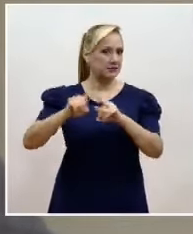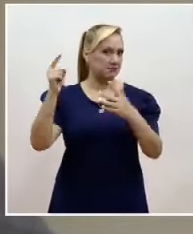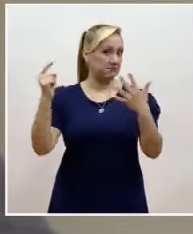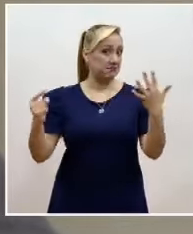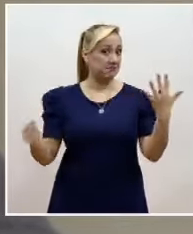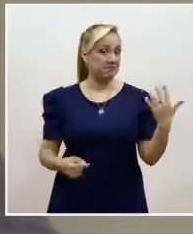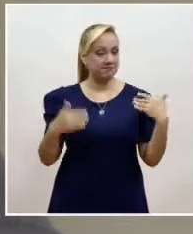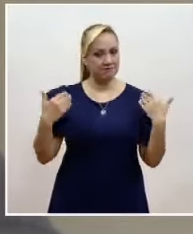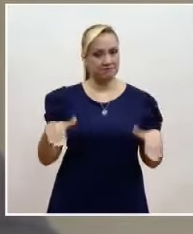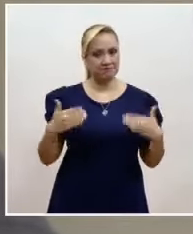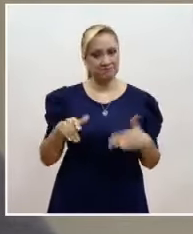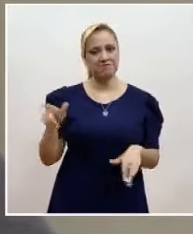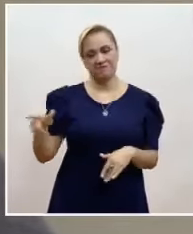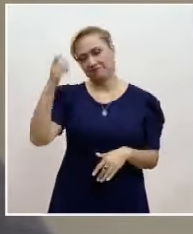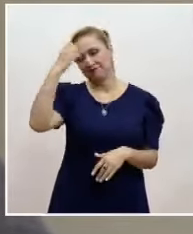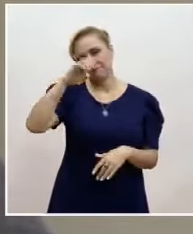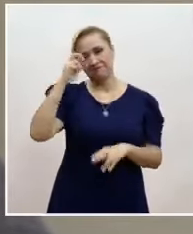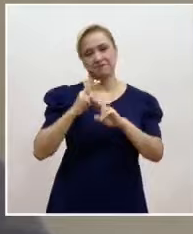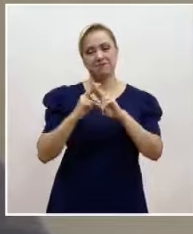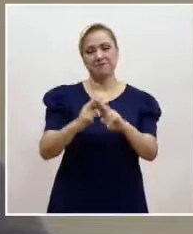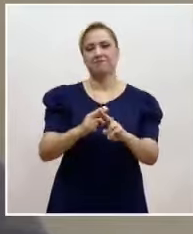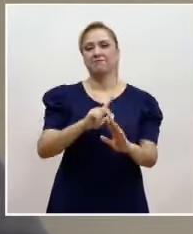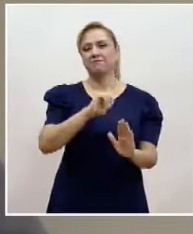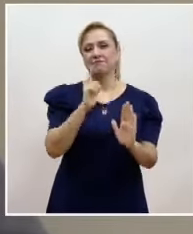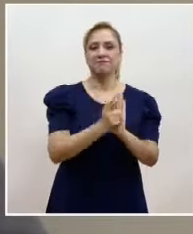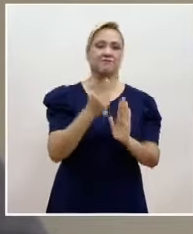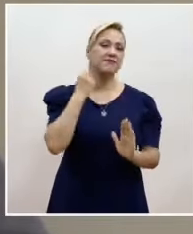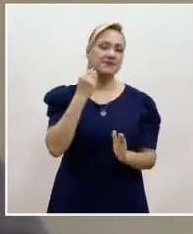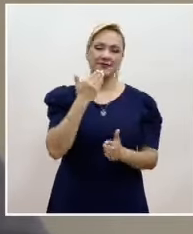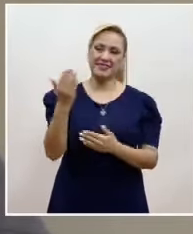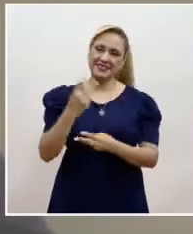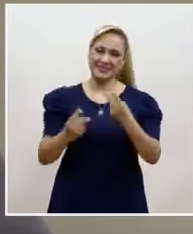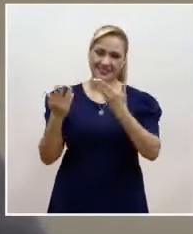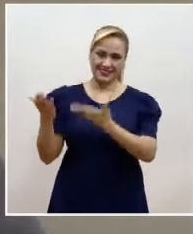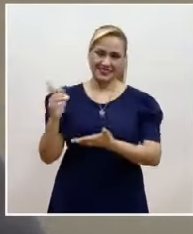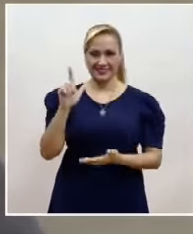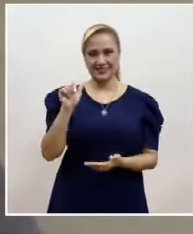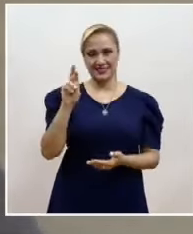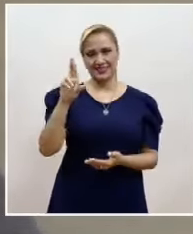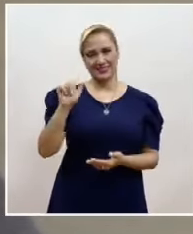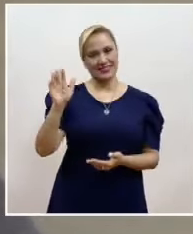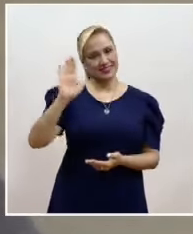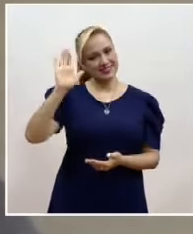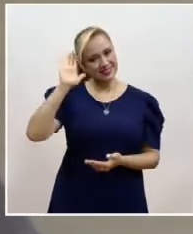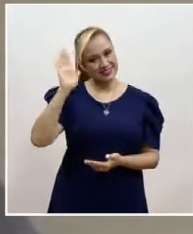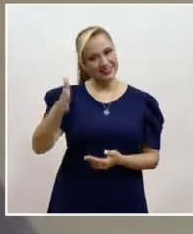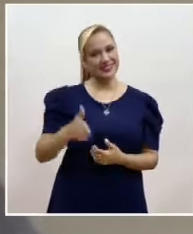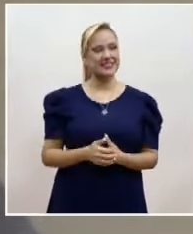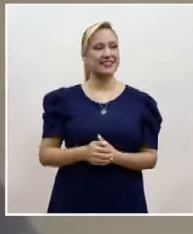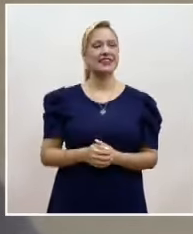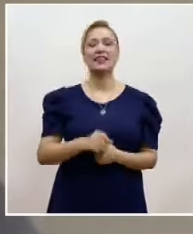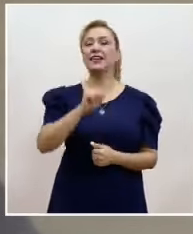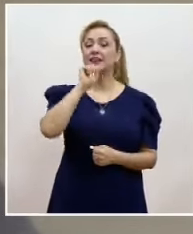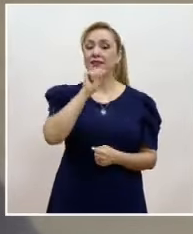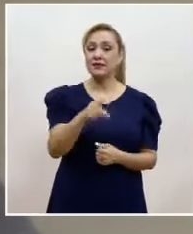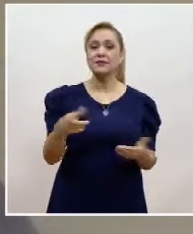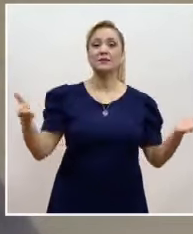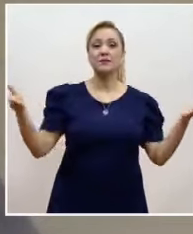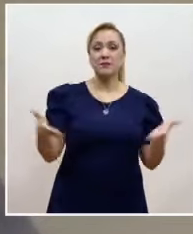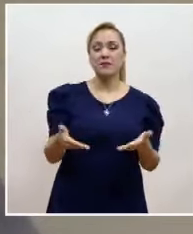destacadas participaciones en el ámbito jurisdiccional. Bienvenida, Laura. Hola. También tengo el gusto de